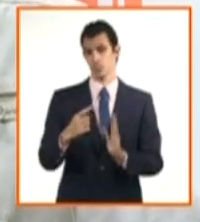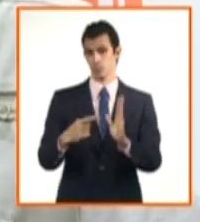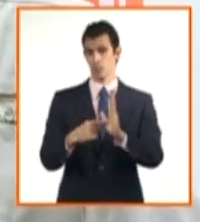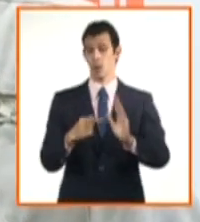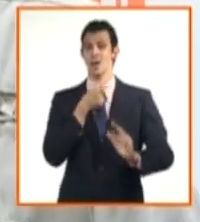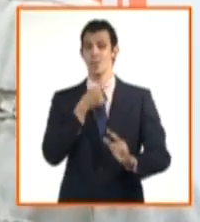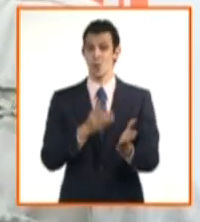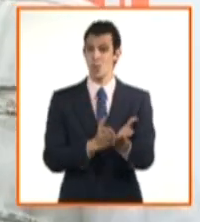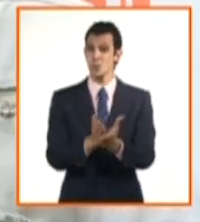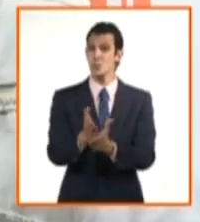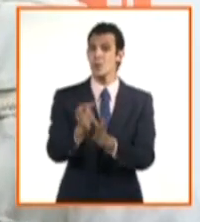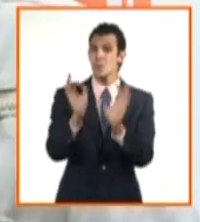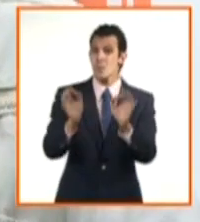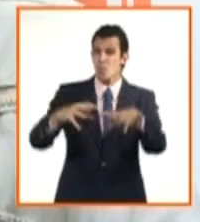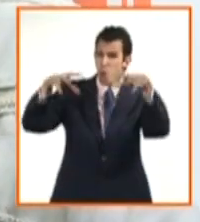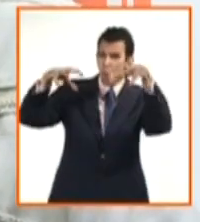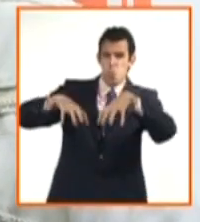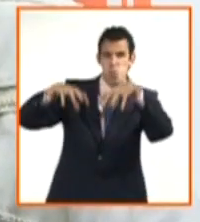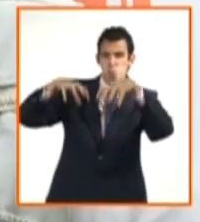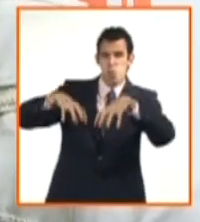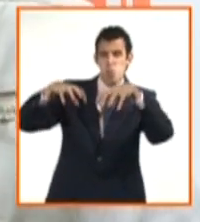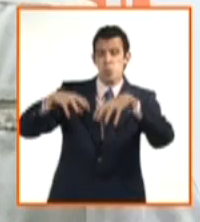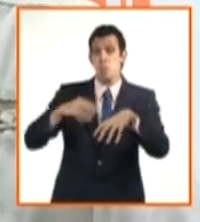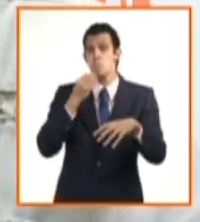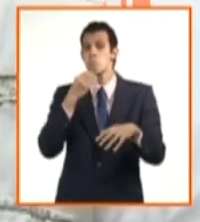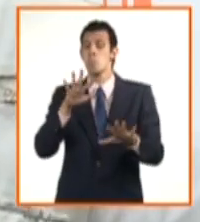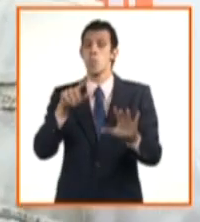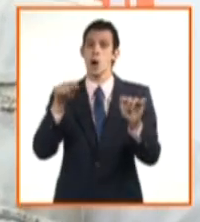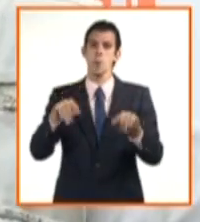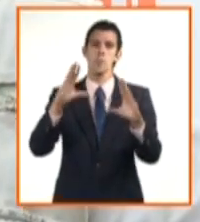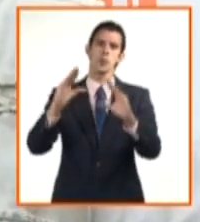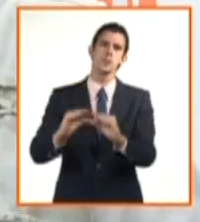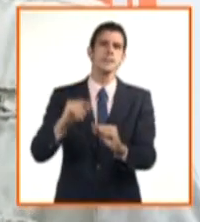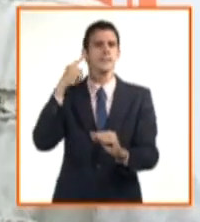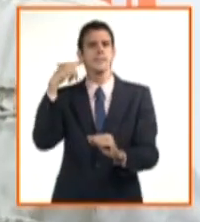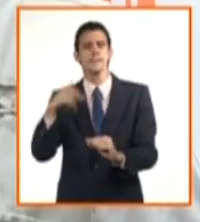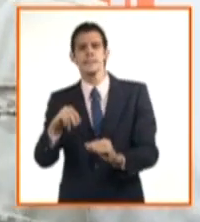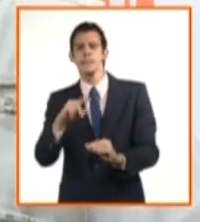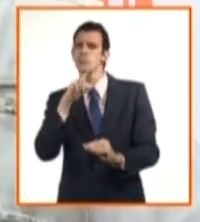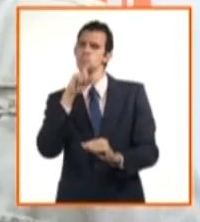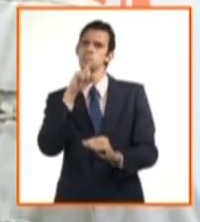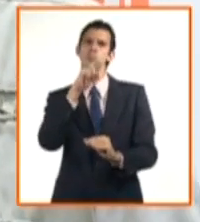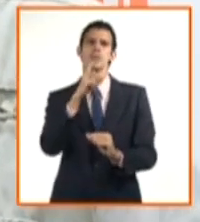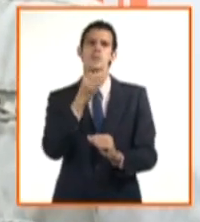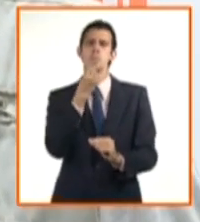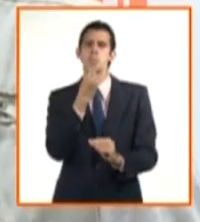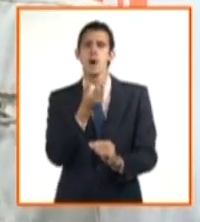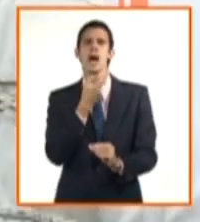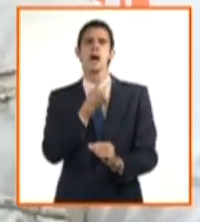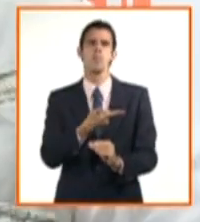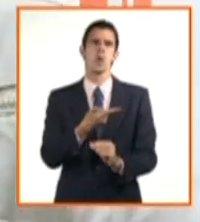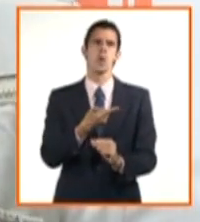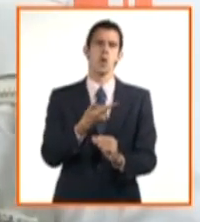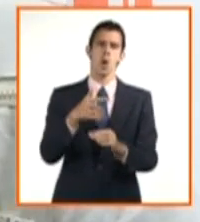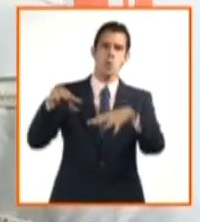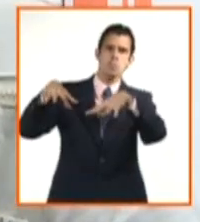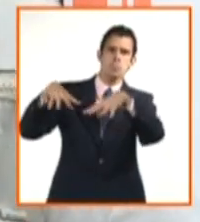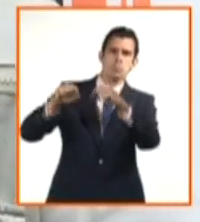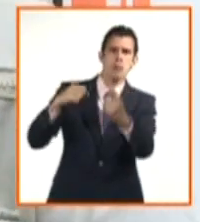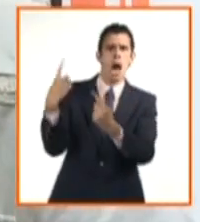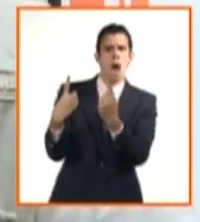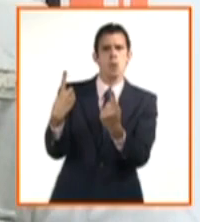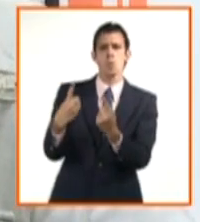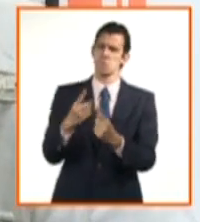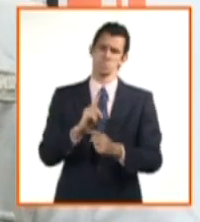eléctrico nacional esta noche no se estiman no se pronostican afectaciones en el servicio en este instante